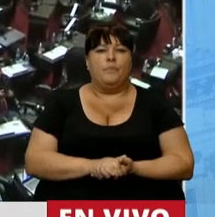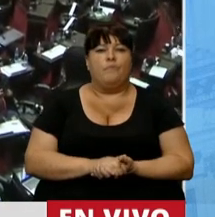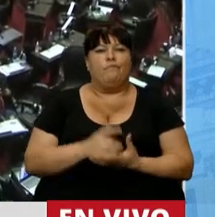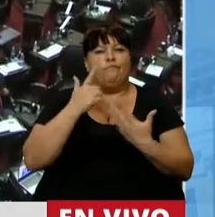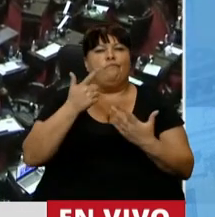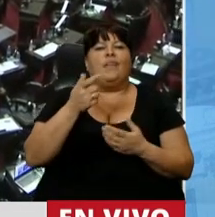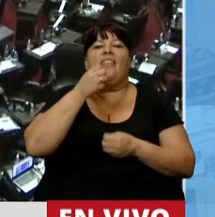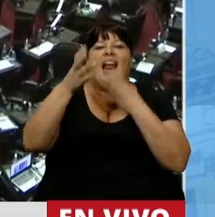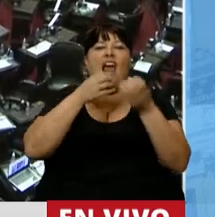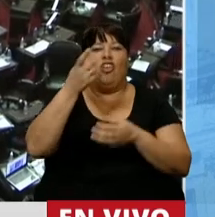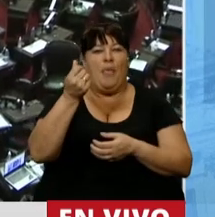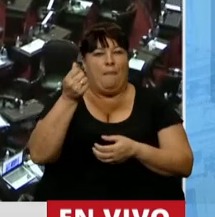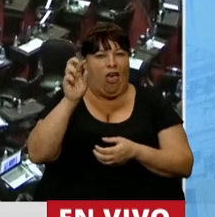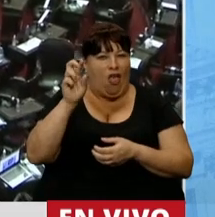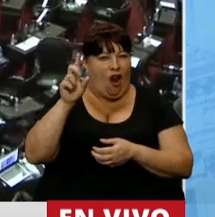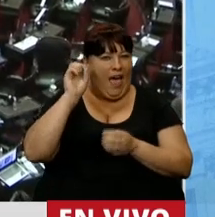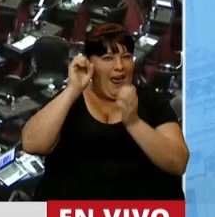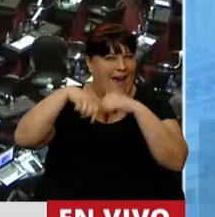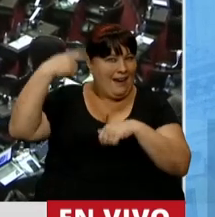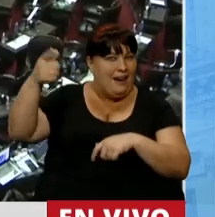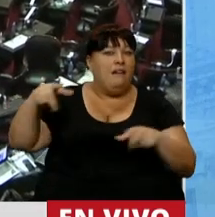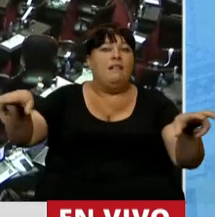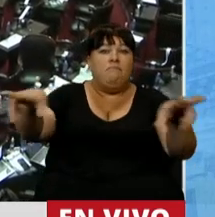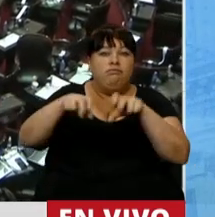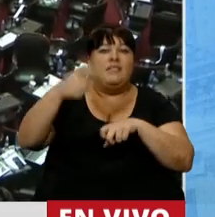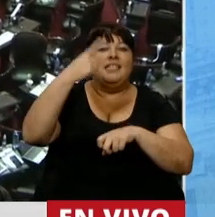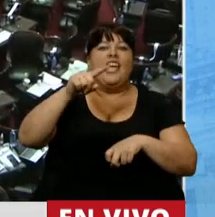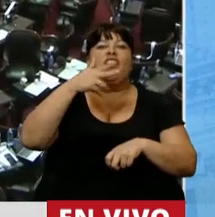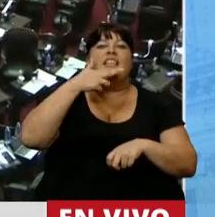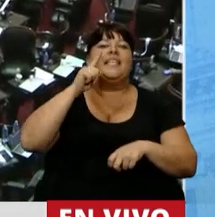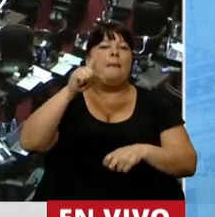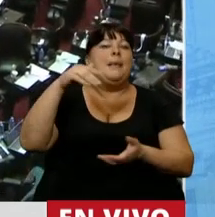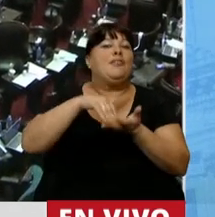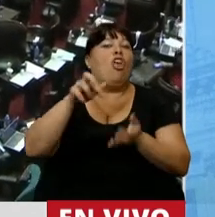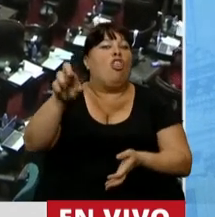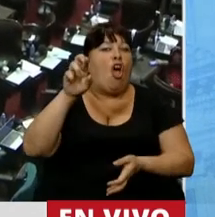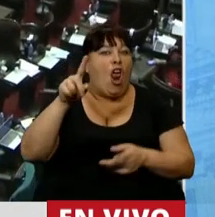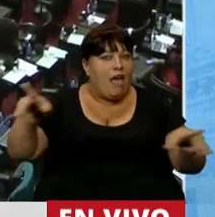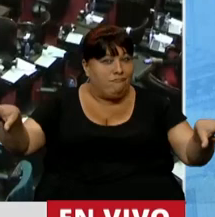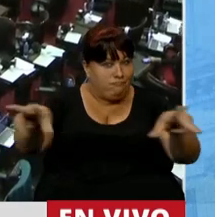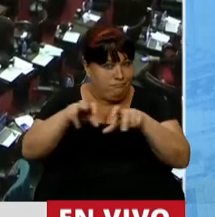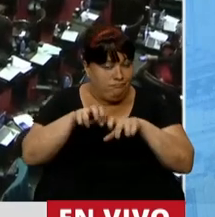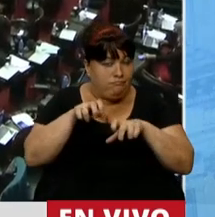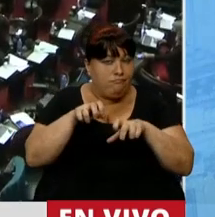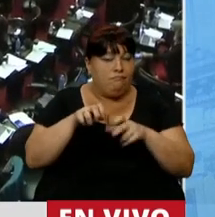Con el famoso blanqueo de capitales que permitió recaudar casi 117 mil millones de dólares,